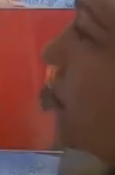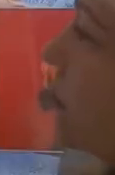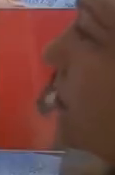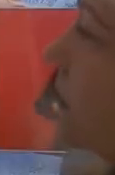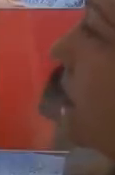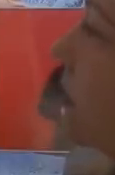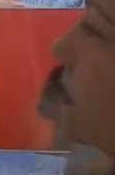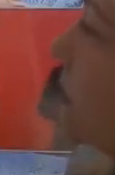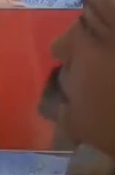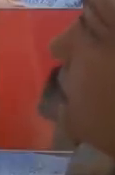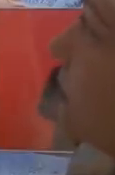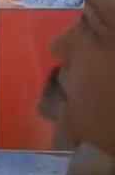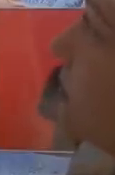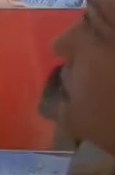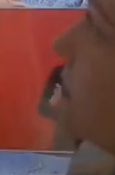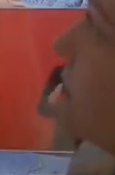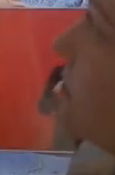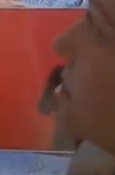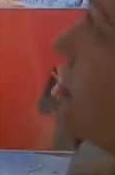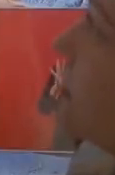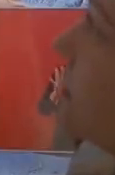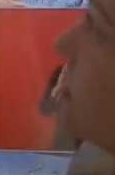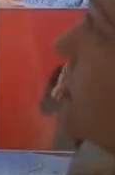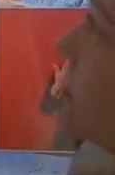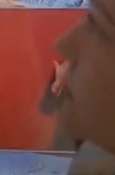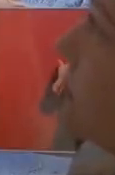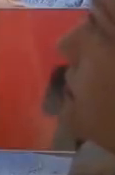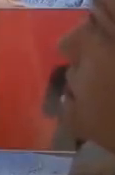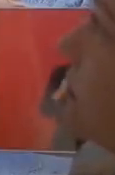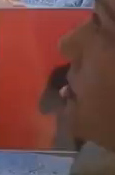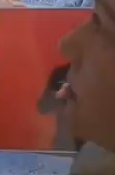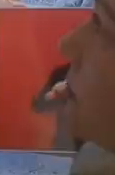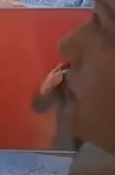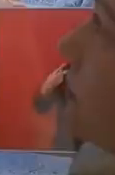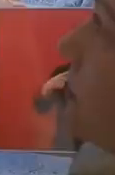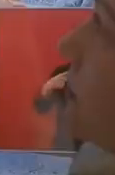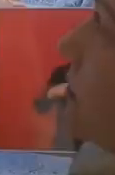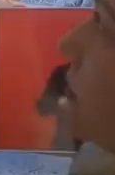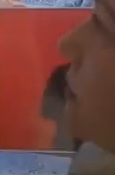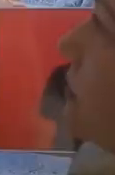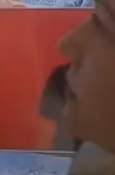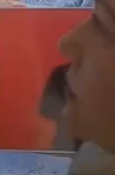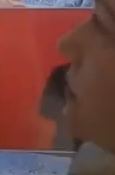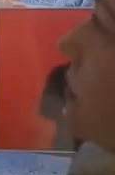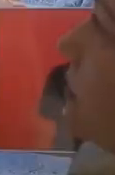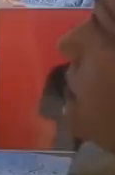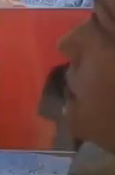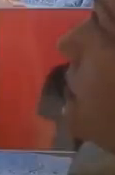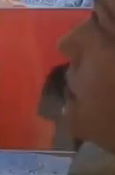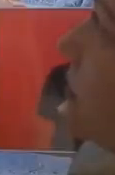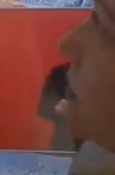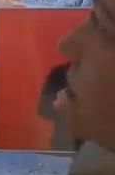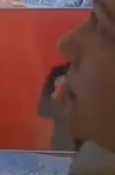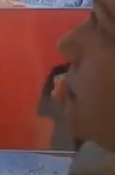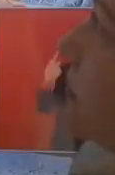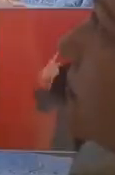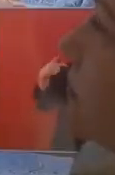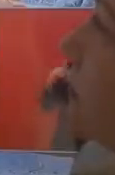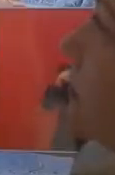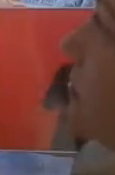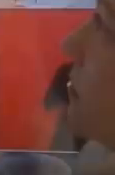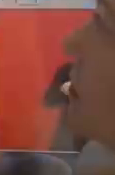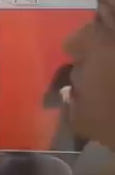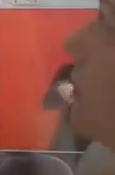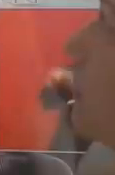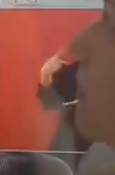mil derechohabientes. También decir que ahora que son derechos para ellos, son derechohabientes,